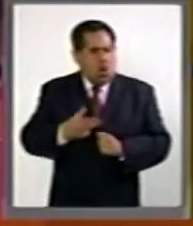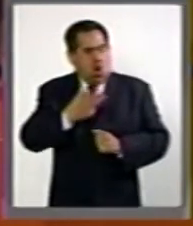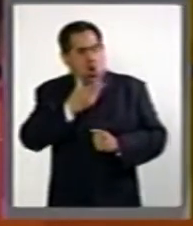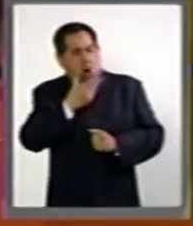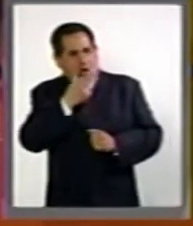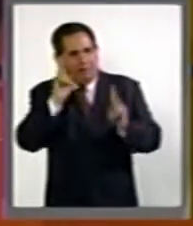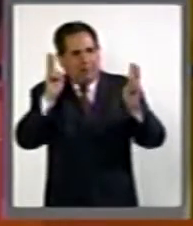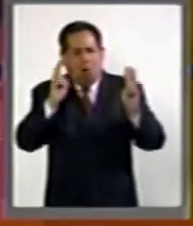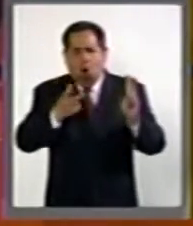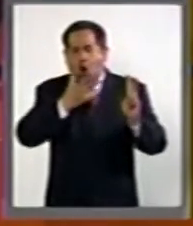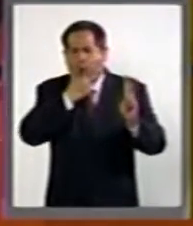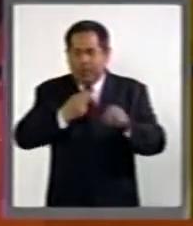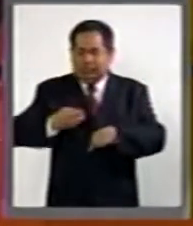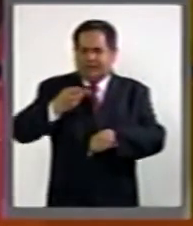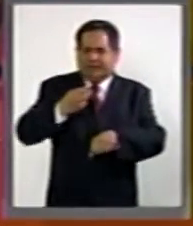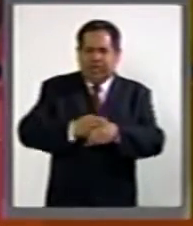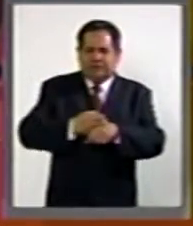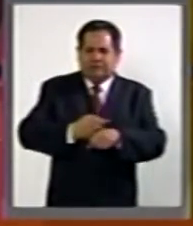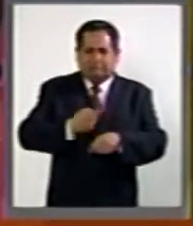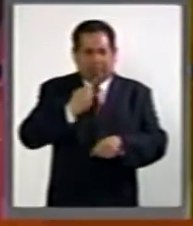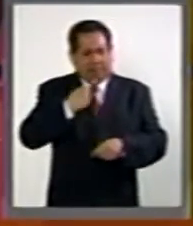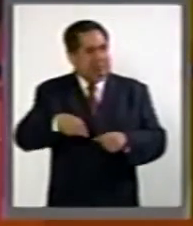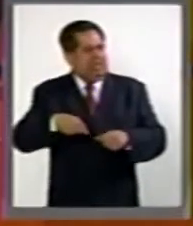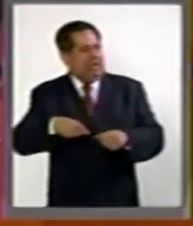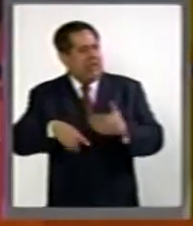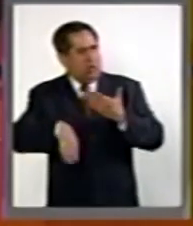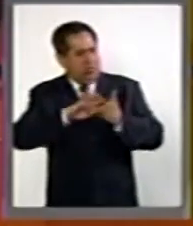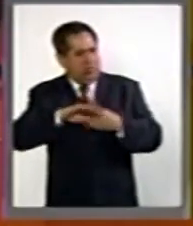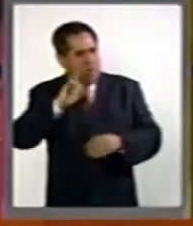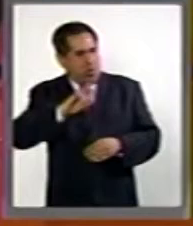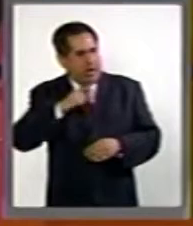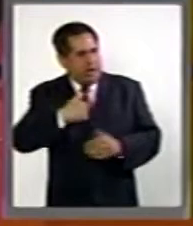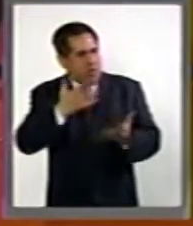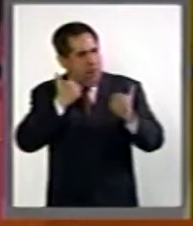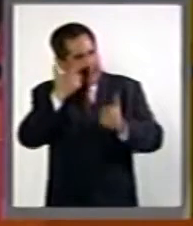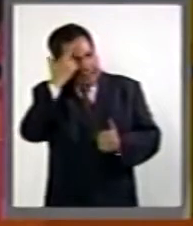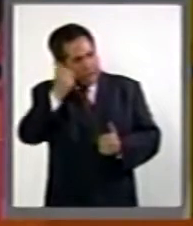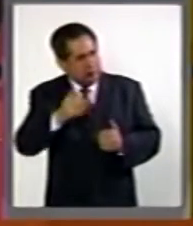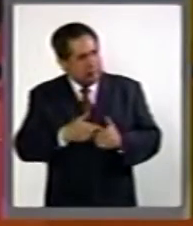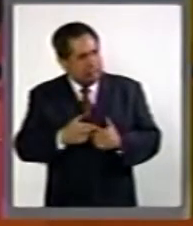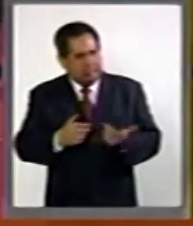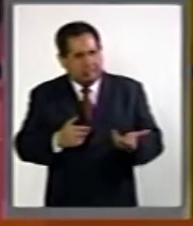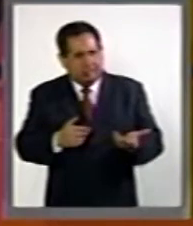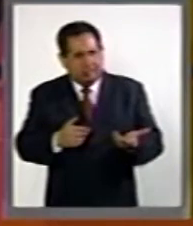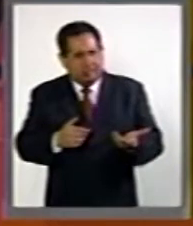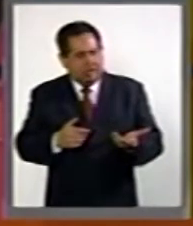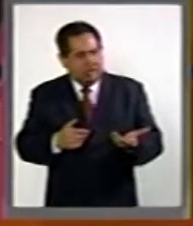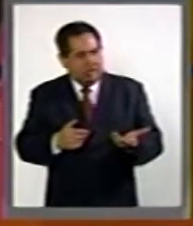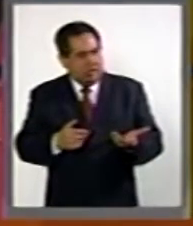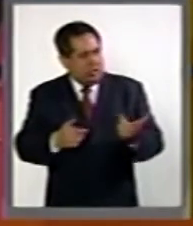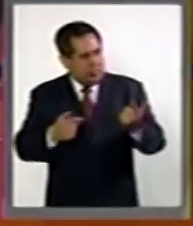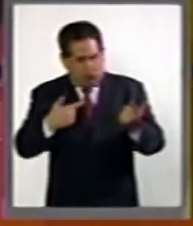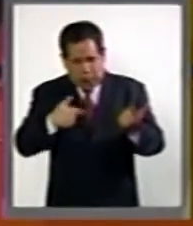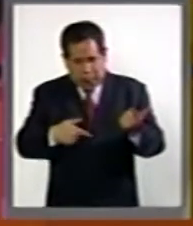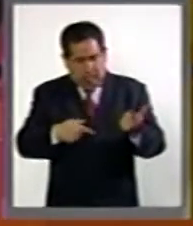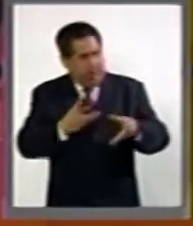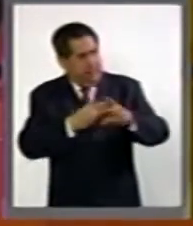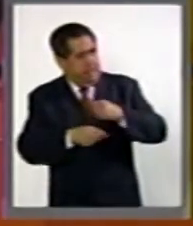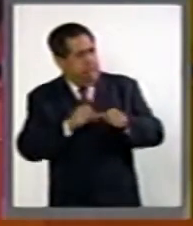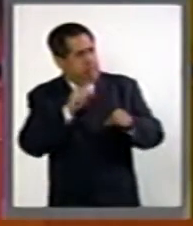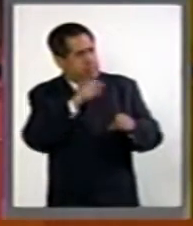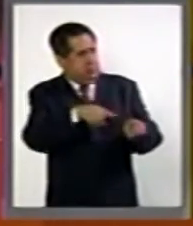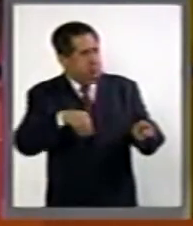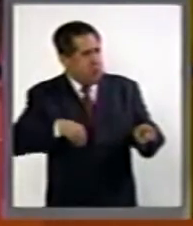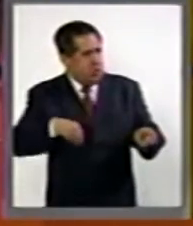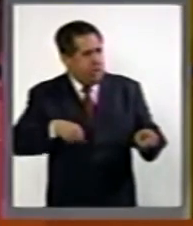necios, que acusáis a la mujer sin razón, sin ver que, sola, ver que sois la ocasión de lo mismo que